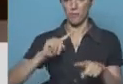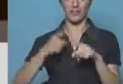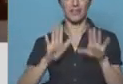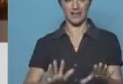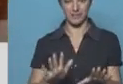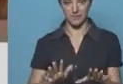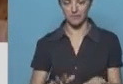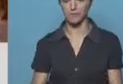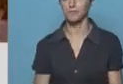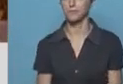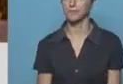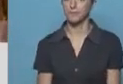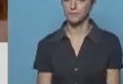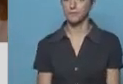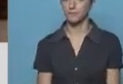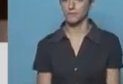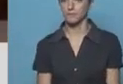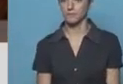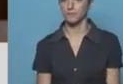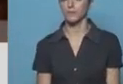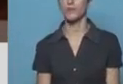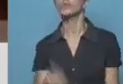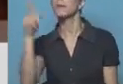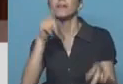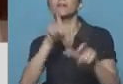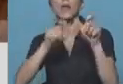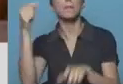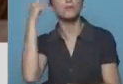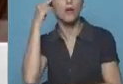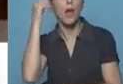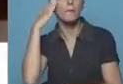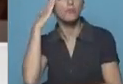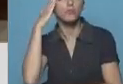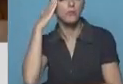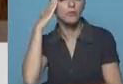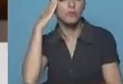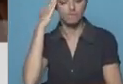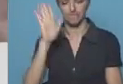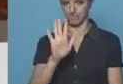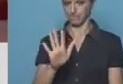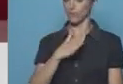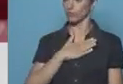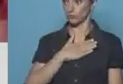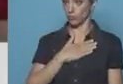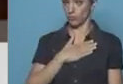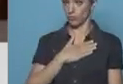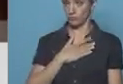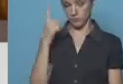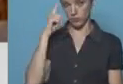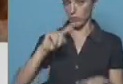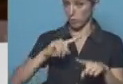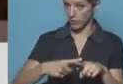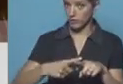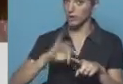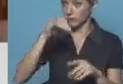estas políticas... ¿Hicieron memoria a los argentinos, doctora? ¿Hicieron memoria a los argentinos en estos Pues mira, yo creo que las políticas se pueden, por supuesto,